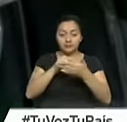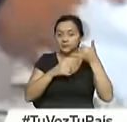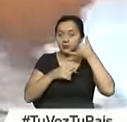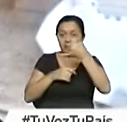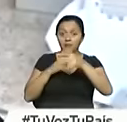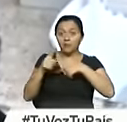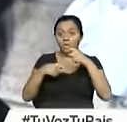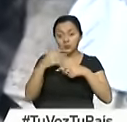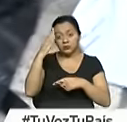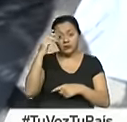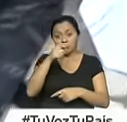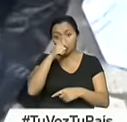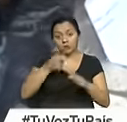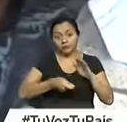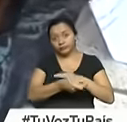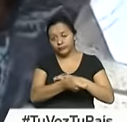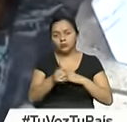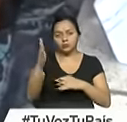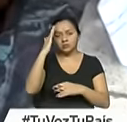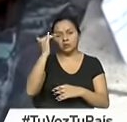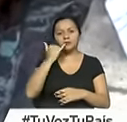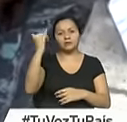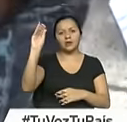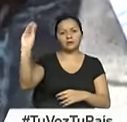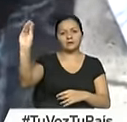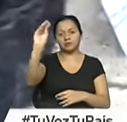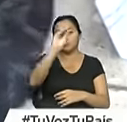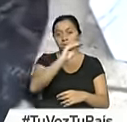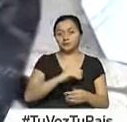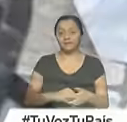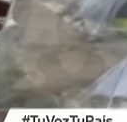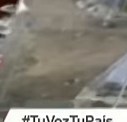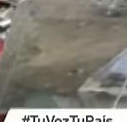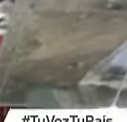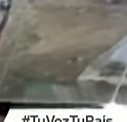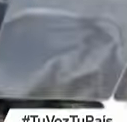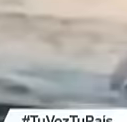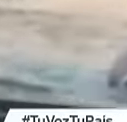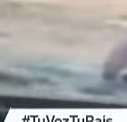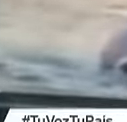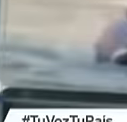y consumo de drogas. Carolina Díaz, Noticiero Ciudadano.